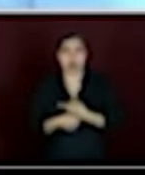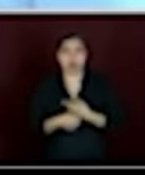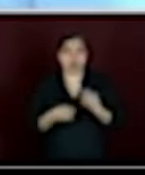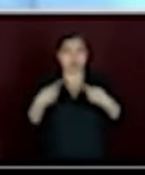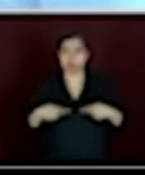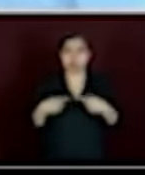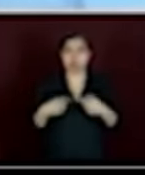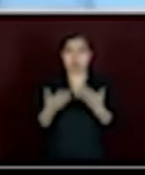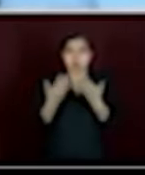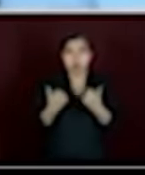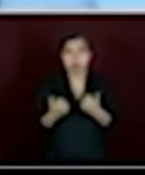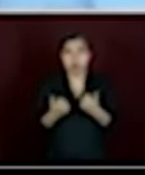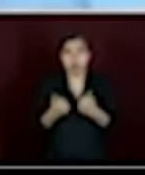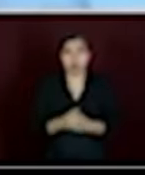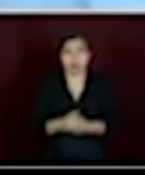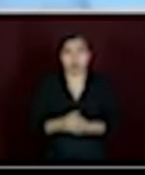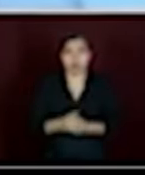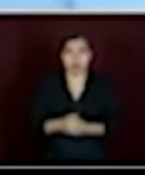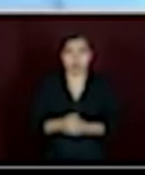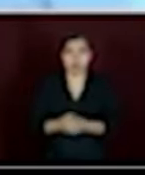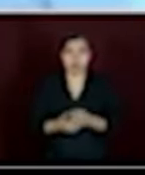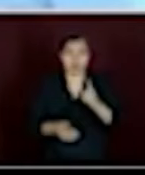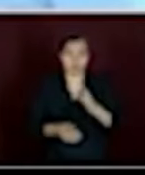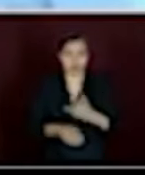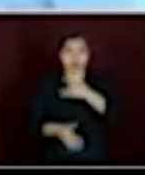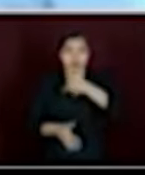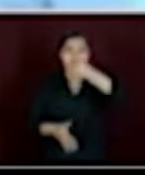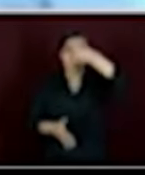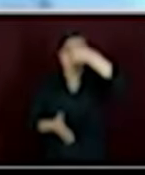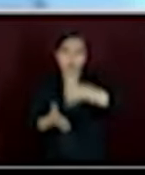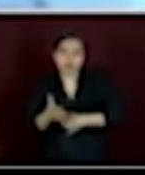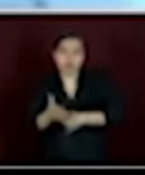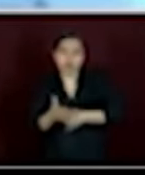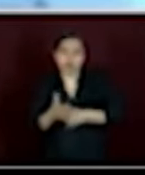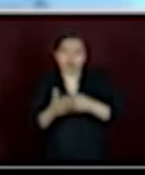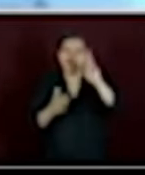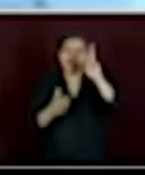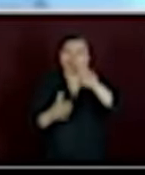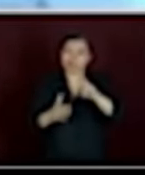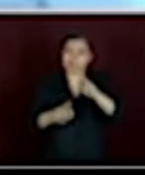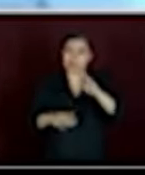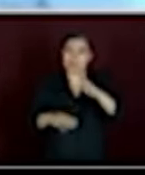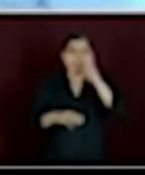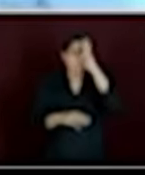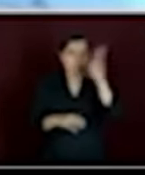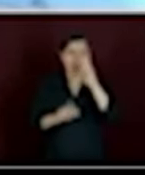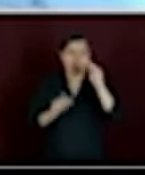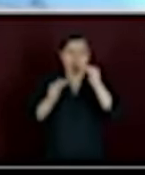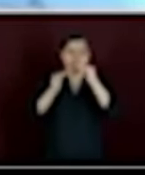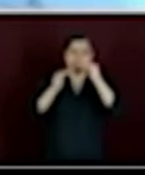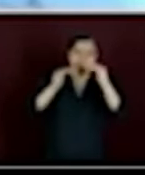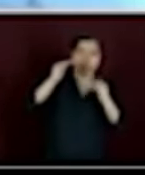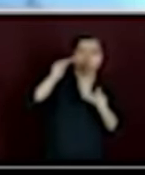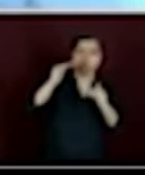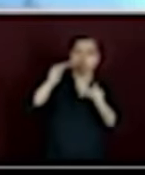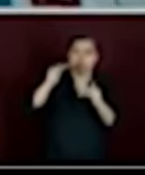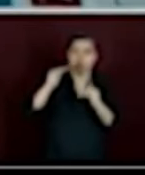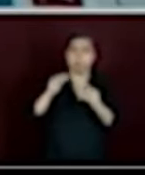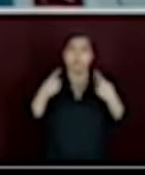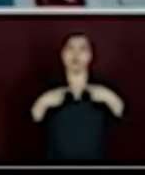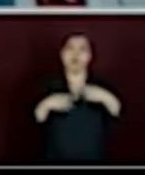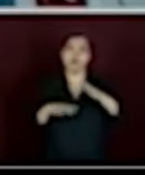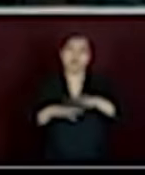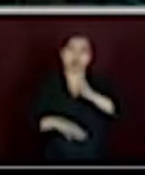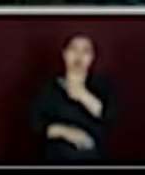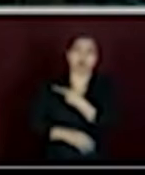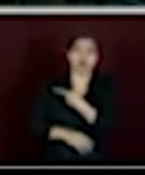de mexicanos estamos llamados a votar, salgamos justamente a depositar nuestra decisión fundamental, democrática, en las